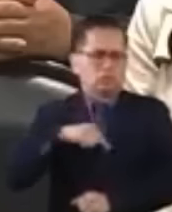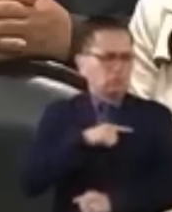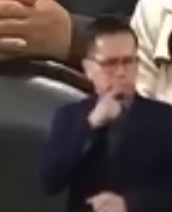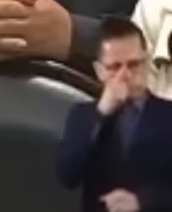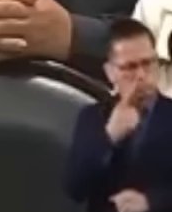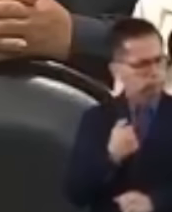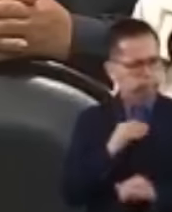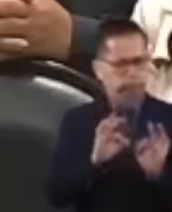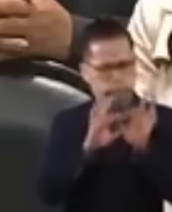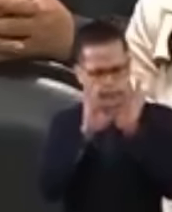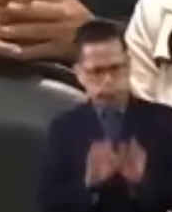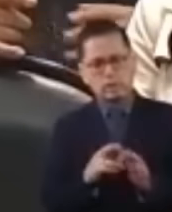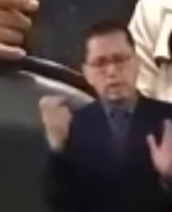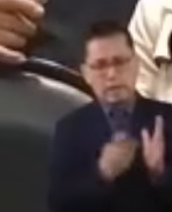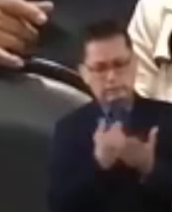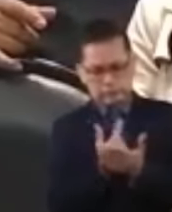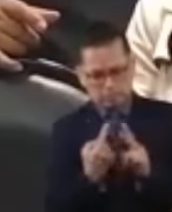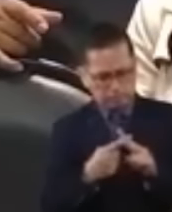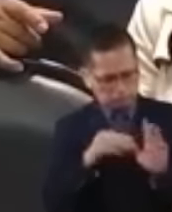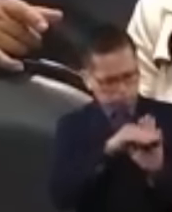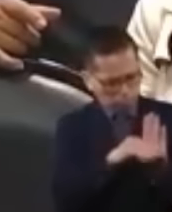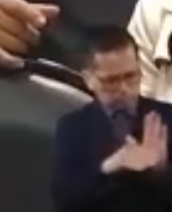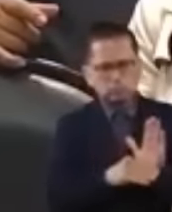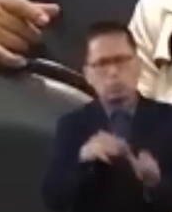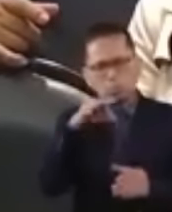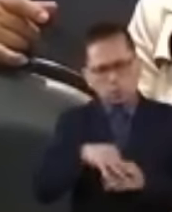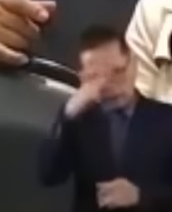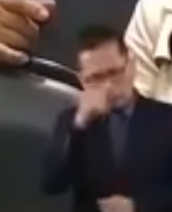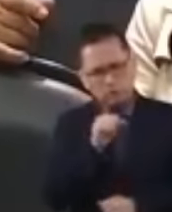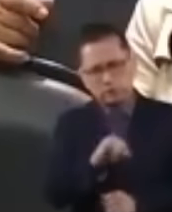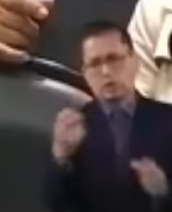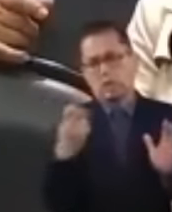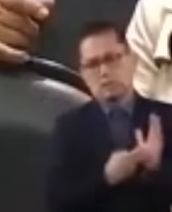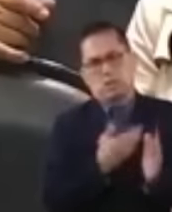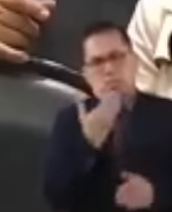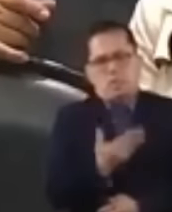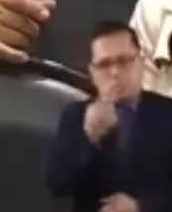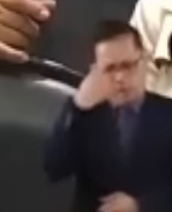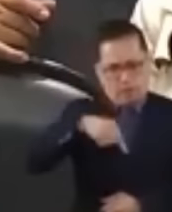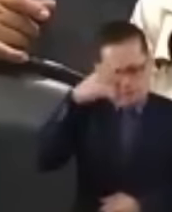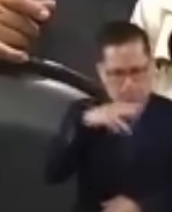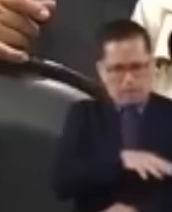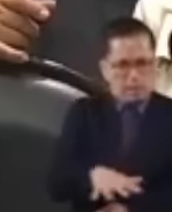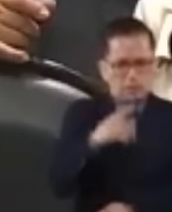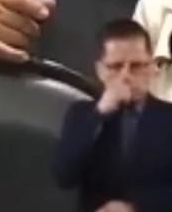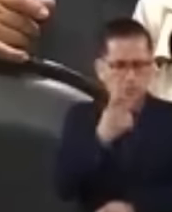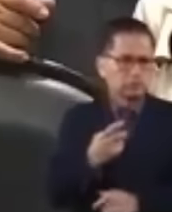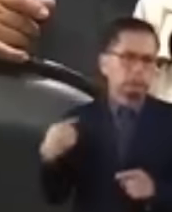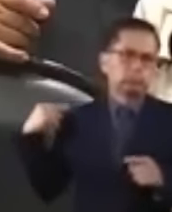votaremos por este presupuesto de egresos, que es bueno para el país, el mayor presupuesto en la historia. Concluya,